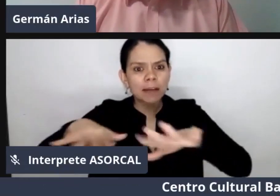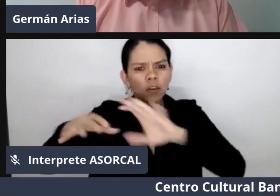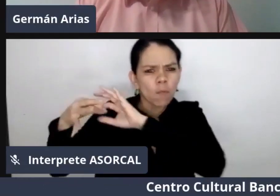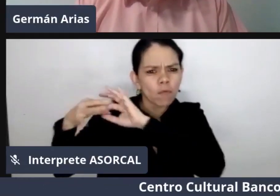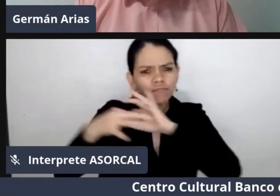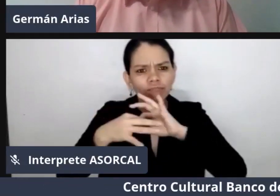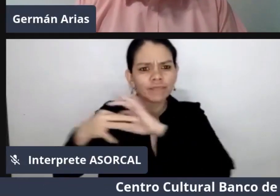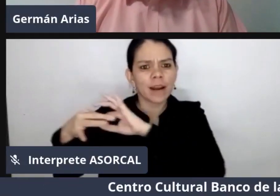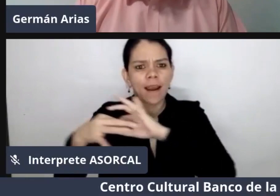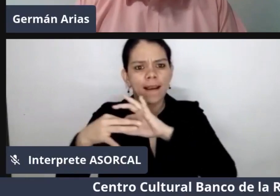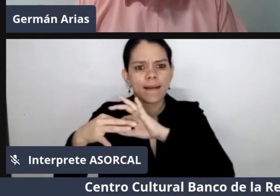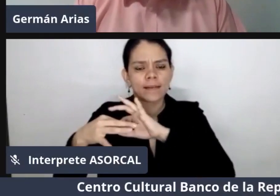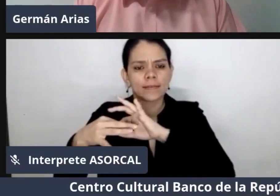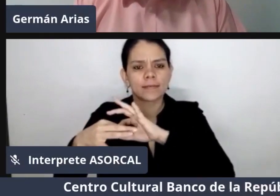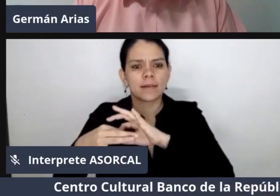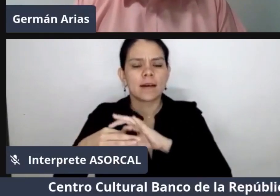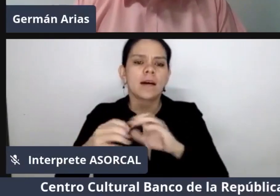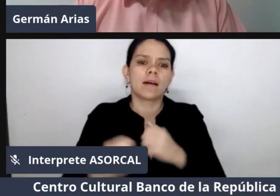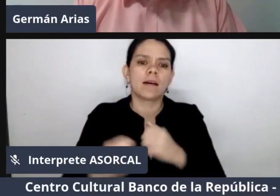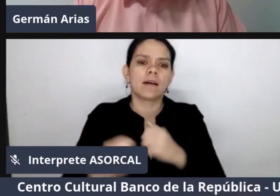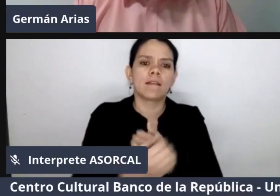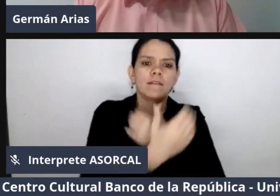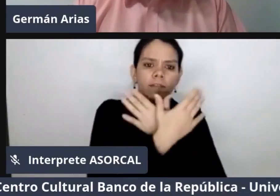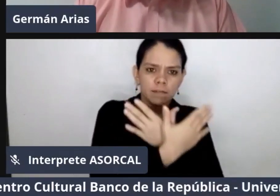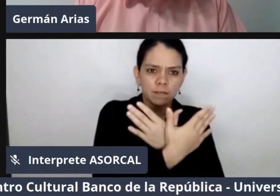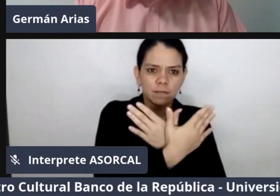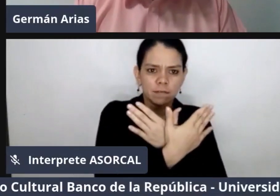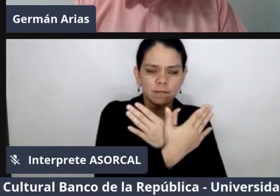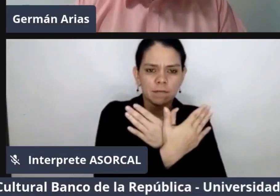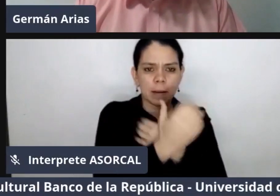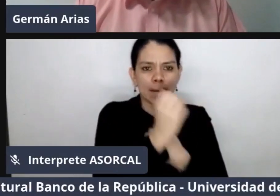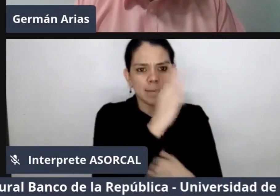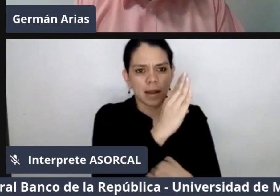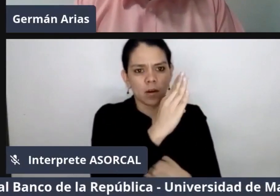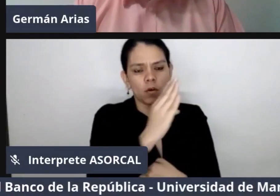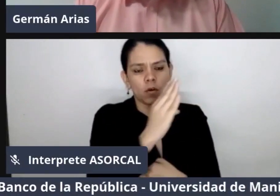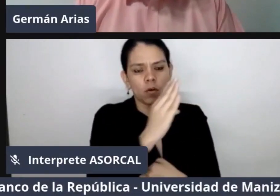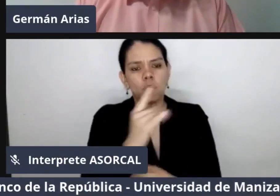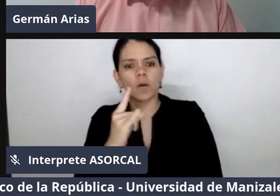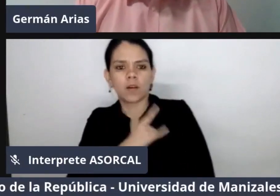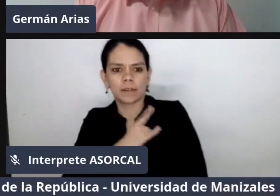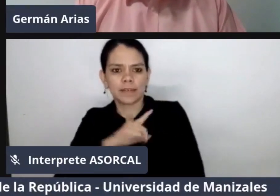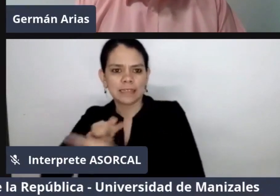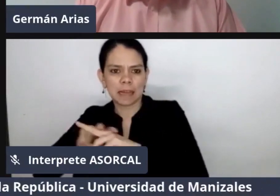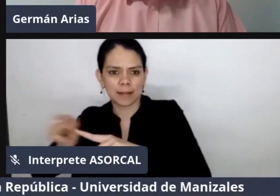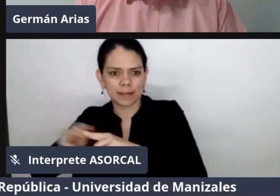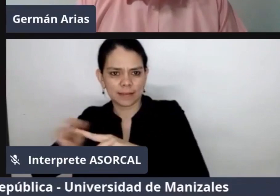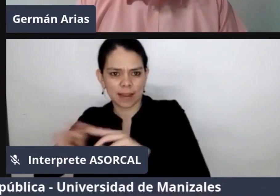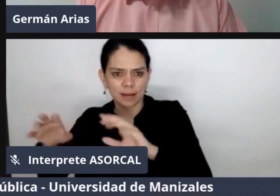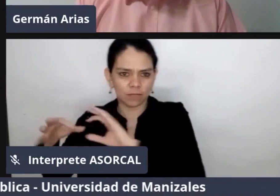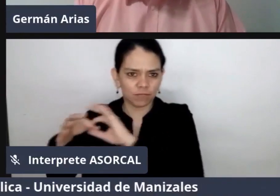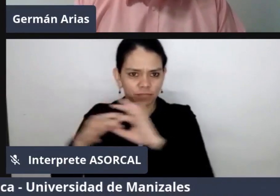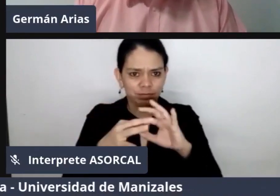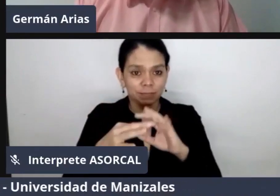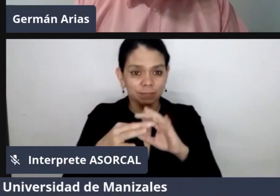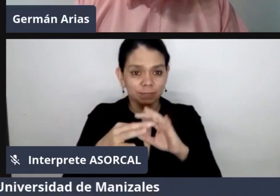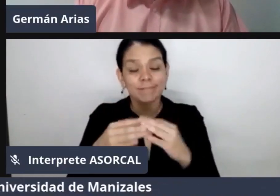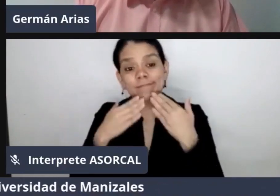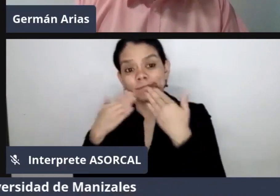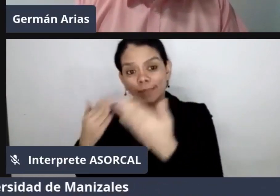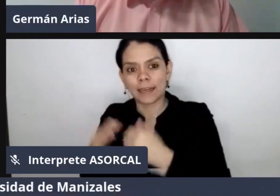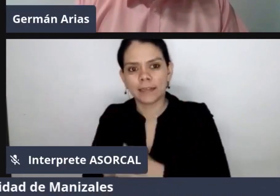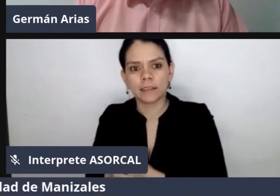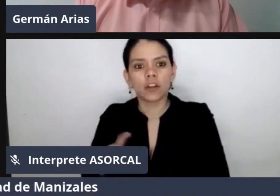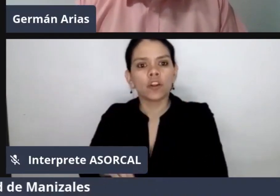el departamento, con la Facultad de Ciencias Sociales y Humanas de la Universidad de Manizales, los doctores Claudia Jurado